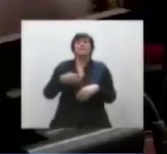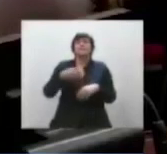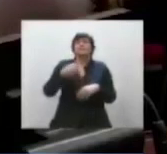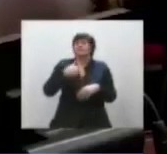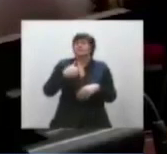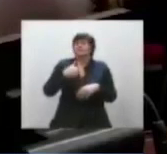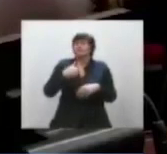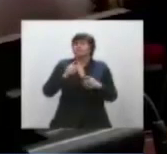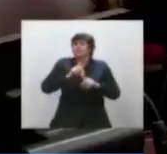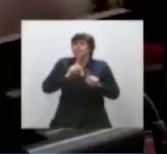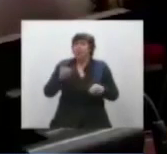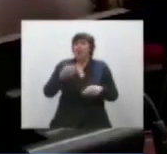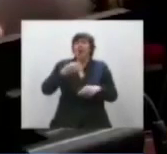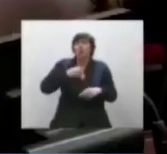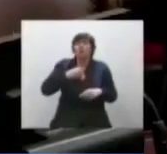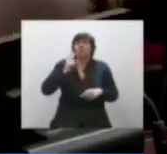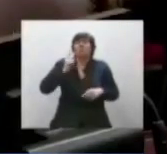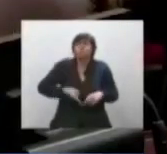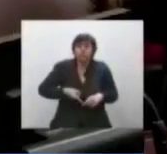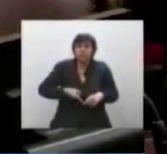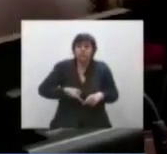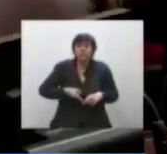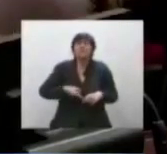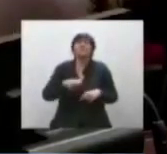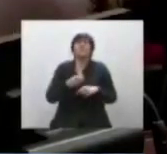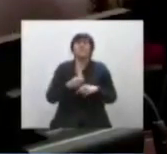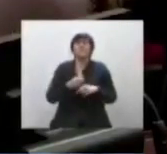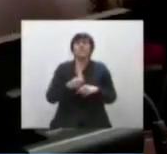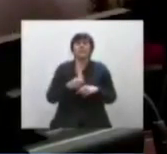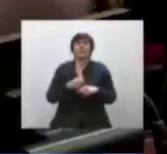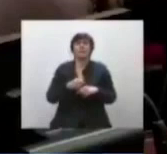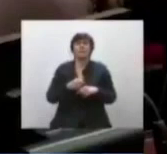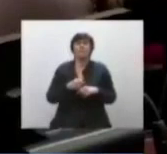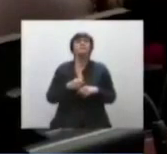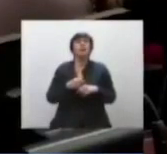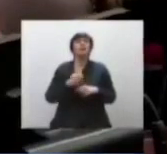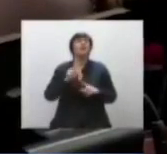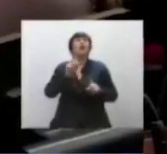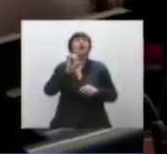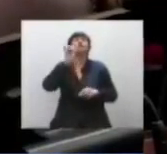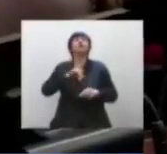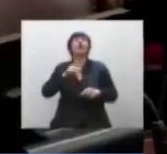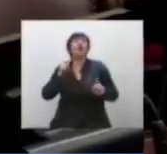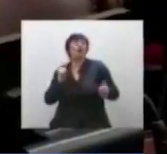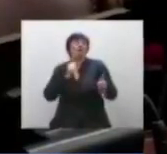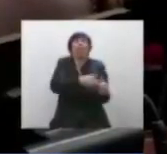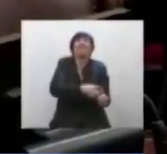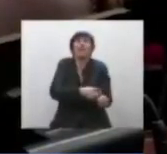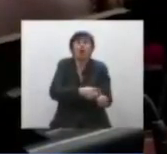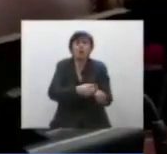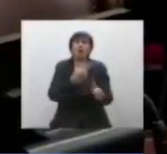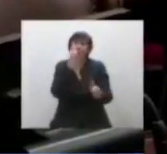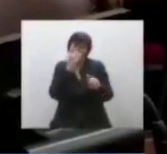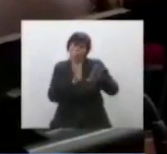como quieras, pero no podés frente a una Cámara y frente a un Senado decir estas burradas. Bueno, ayer hubo una senadora que dijo, ¿qué pasa si viene a la guardia y lo atiende